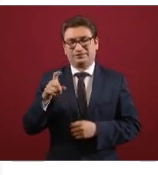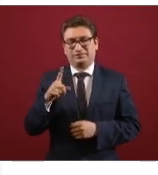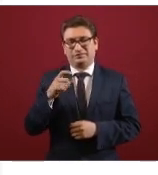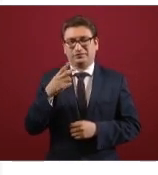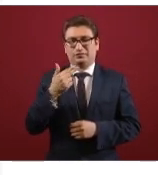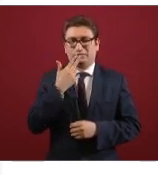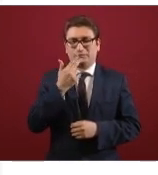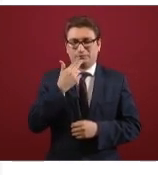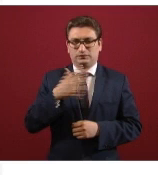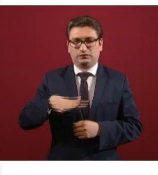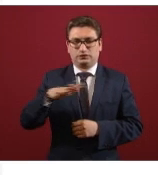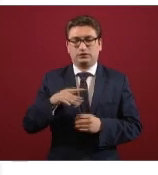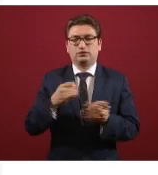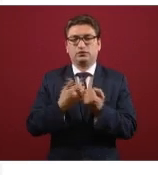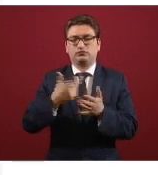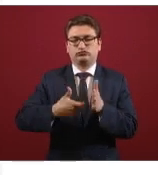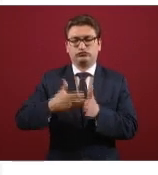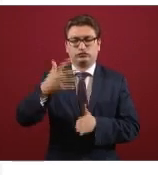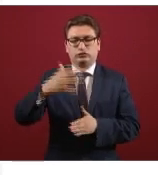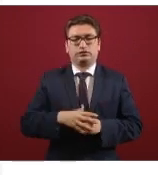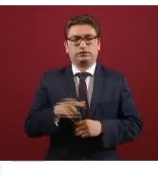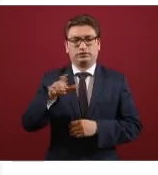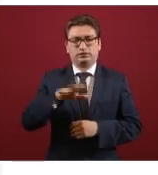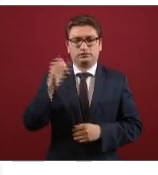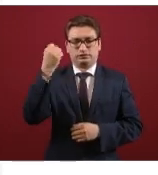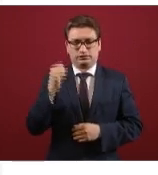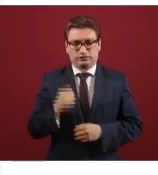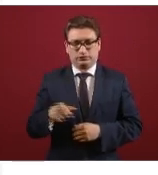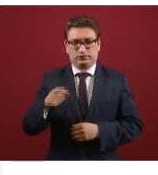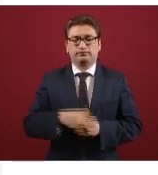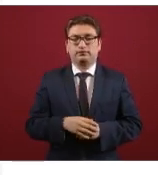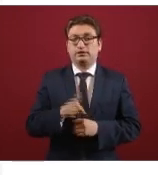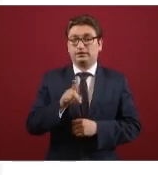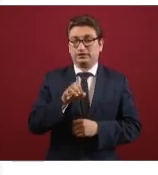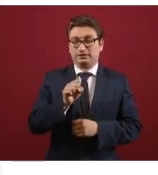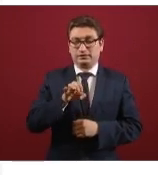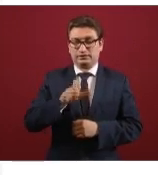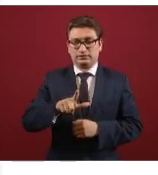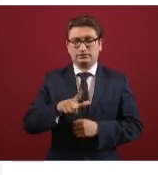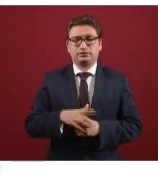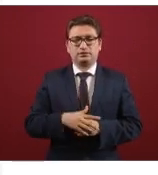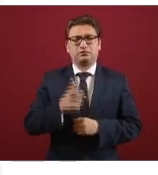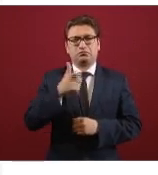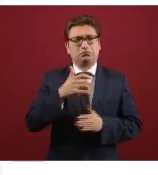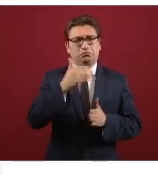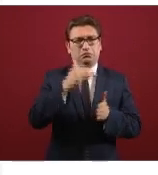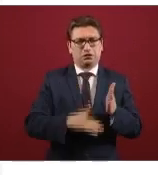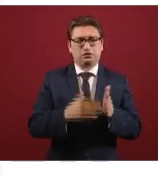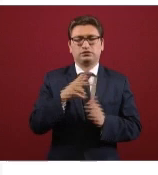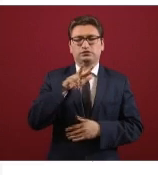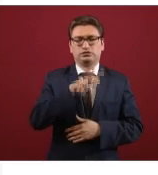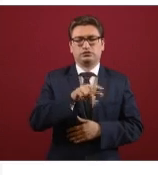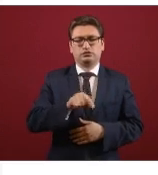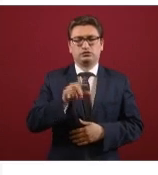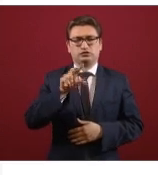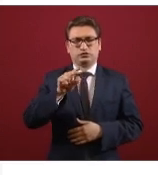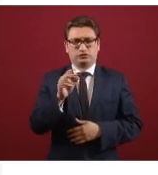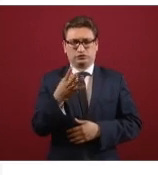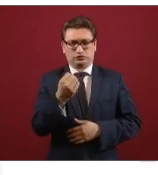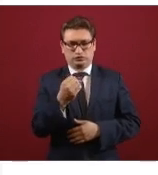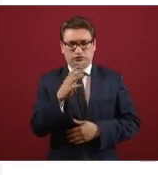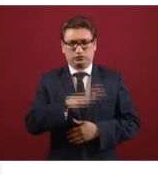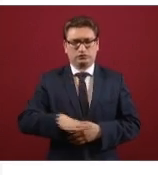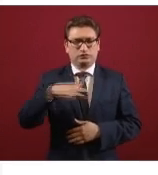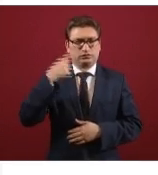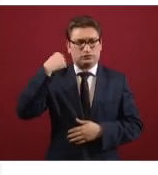pesos con 22 centavos en los mochis sinaloa y de diésel el más económico en 1889 nacajuca